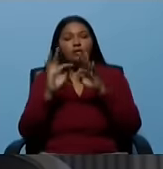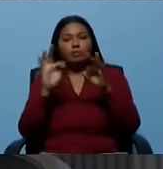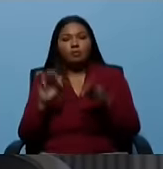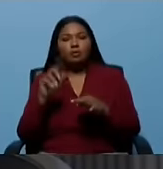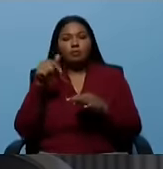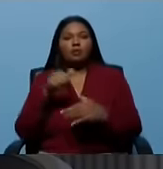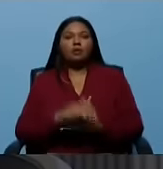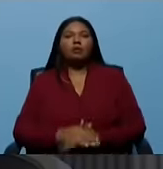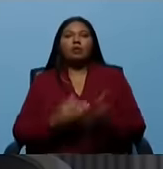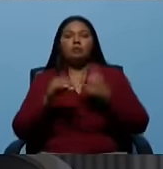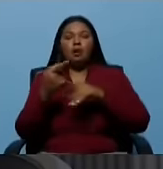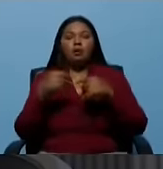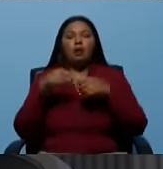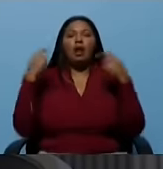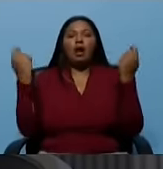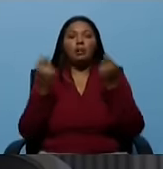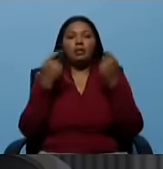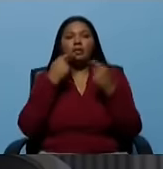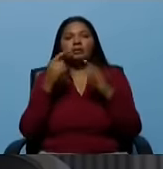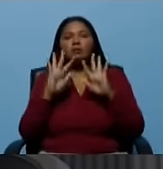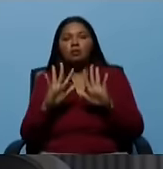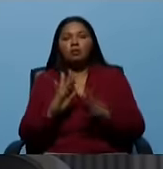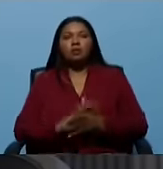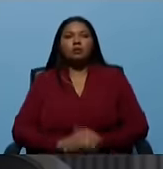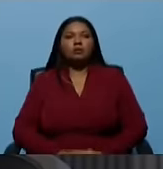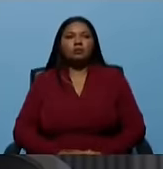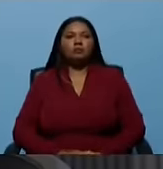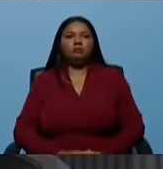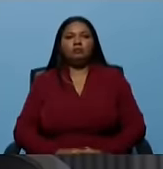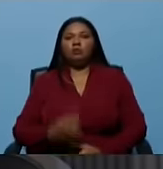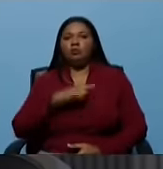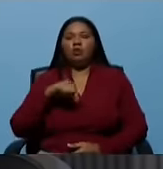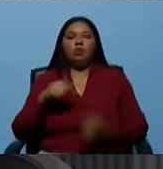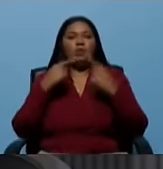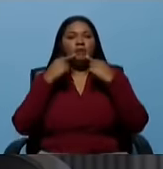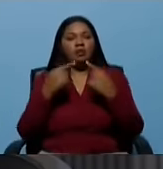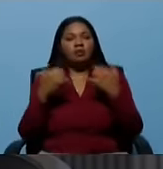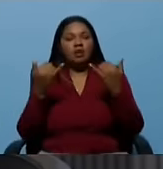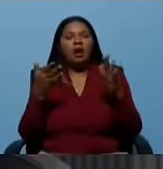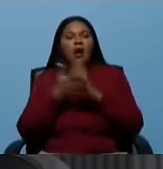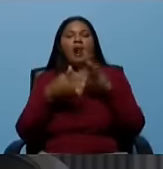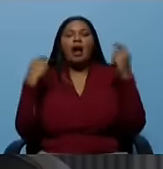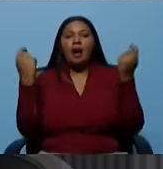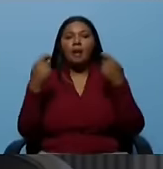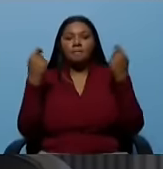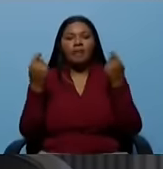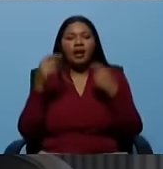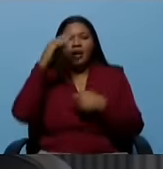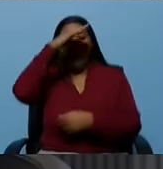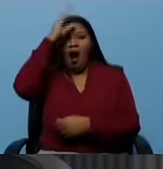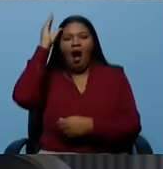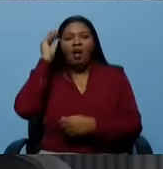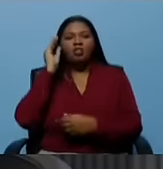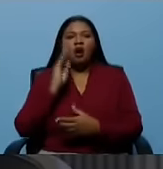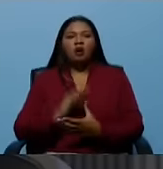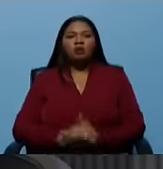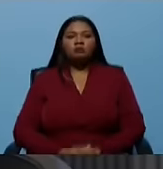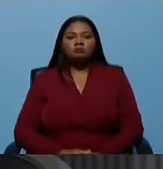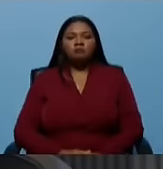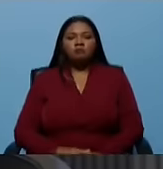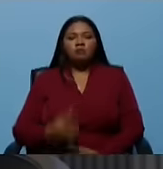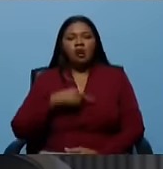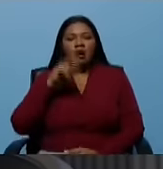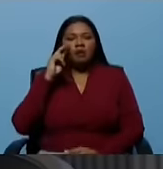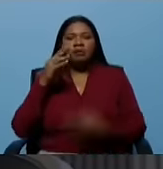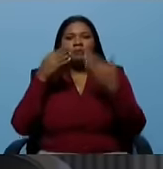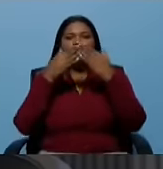ella está como parte de campaña diciéndole Mira estás beneficiando en la campaña a Trump abiertamente que es como que el el el favorito Es el